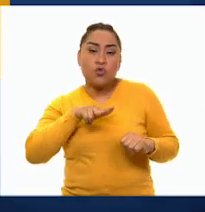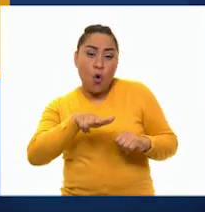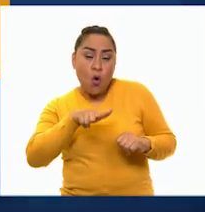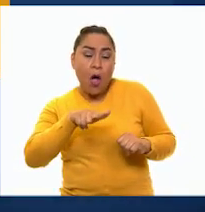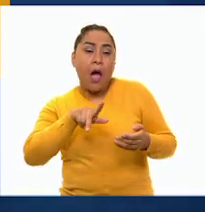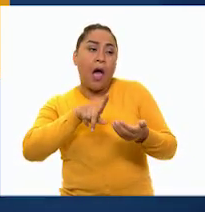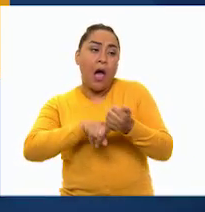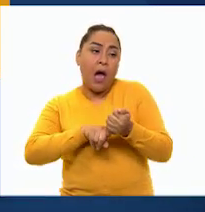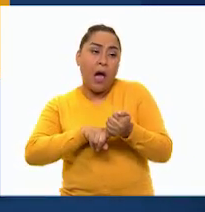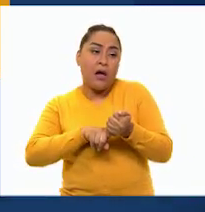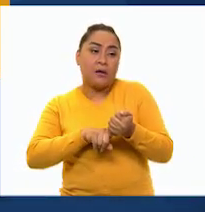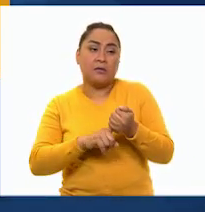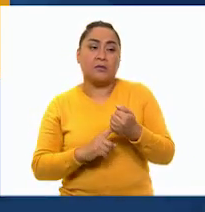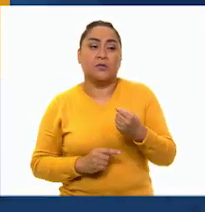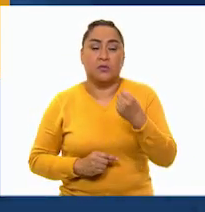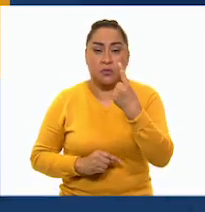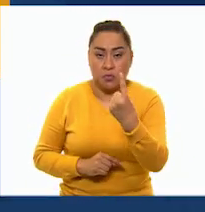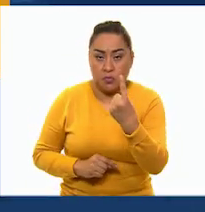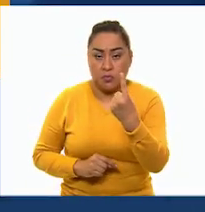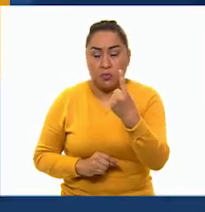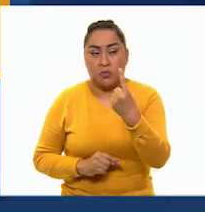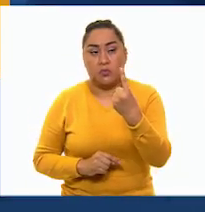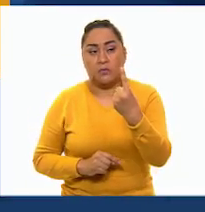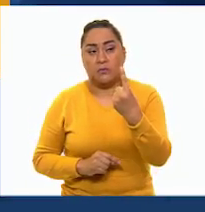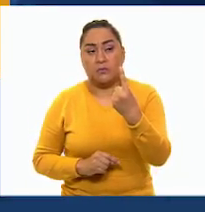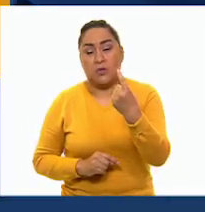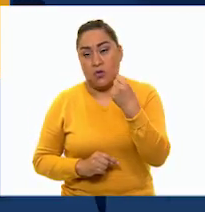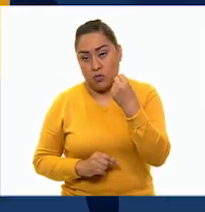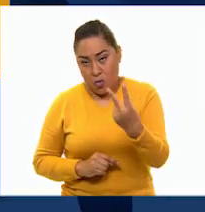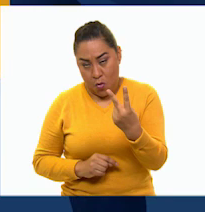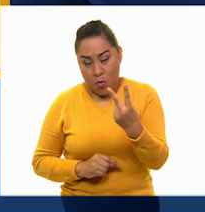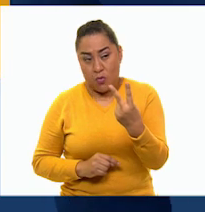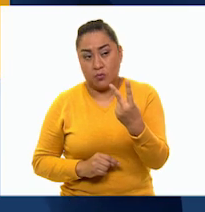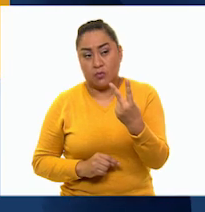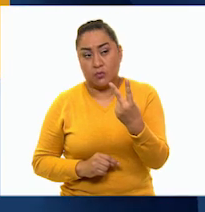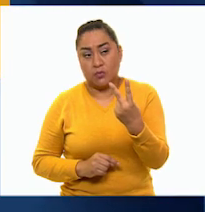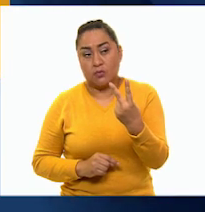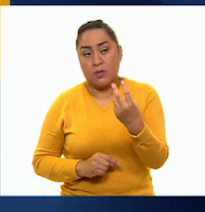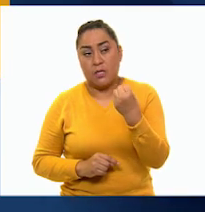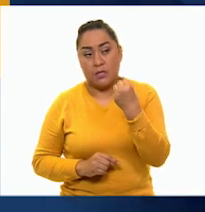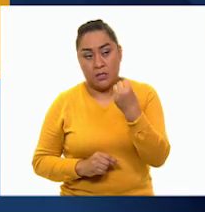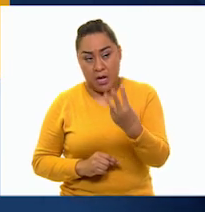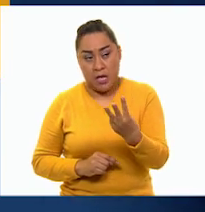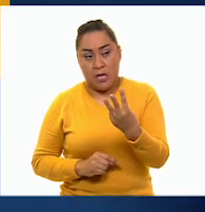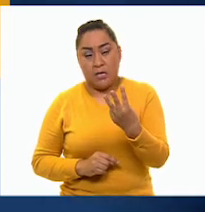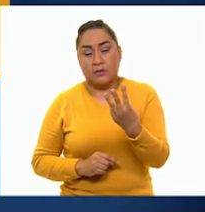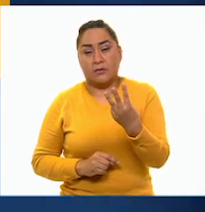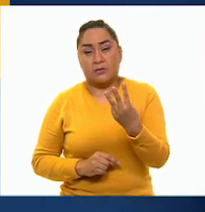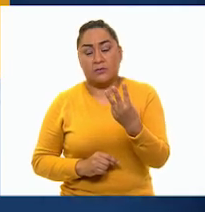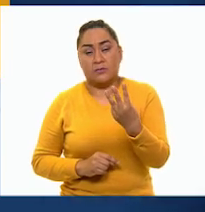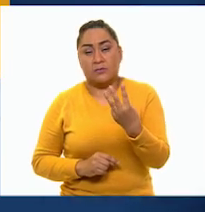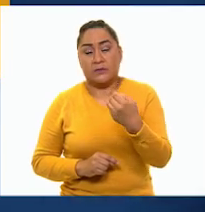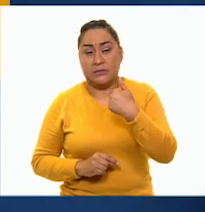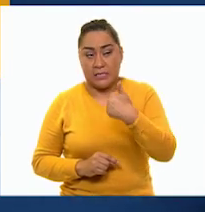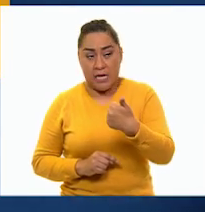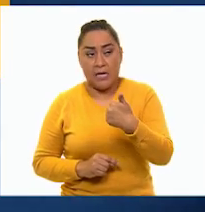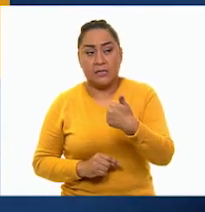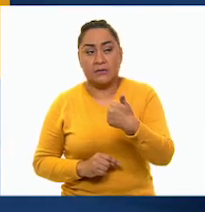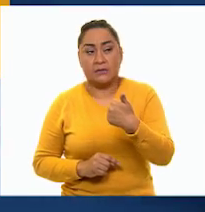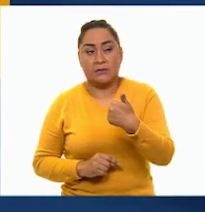serán 1, 2, 3,